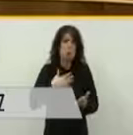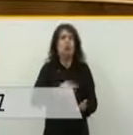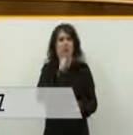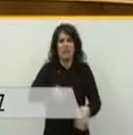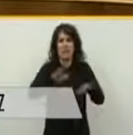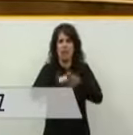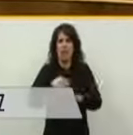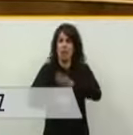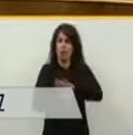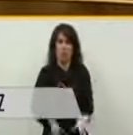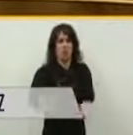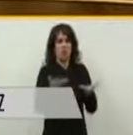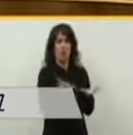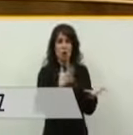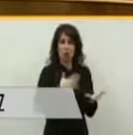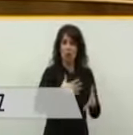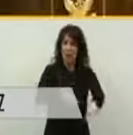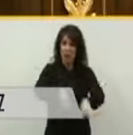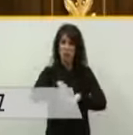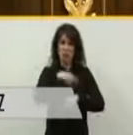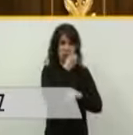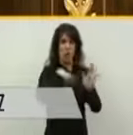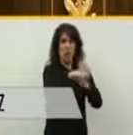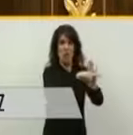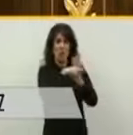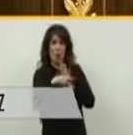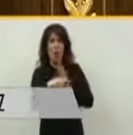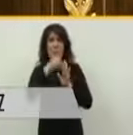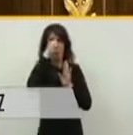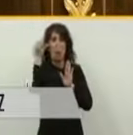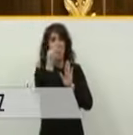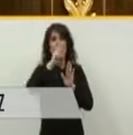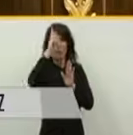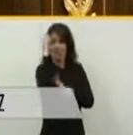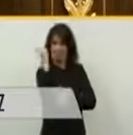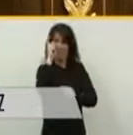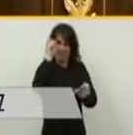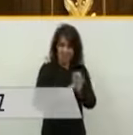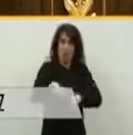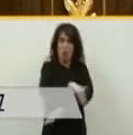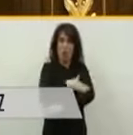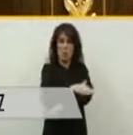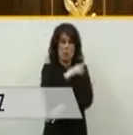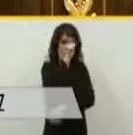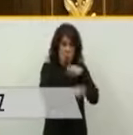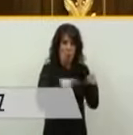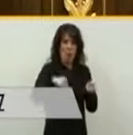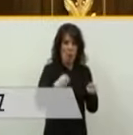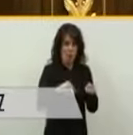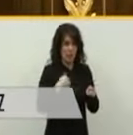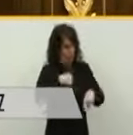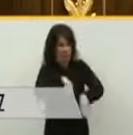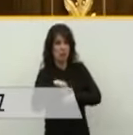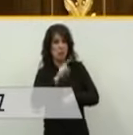que nosotros aceptamos el condicionante de que ustedes estén en ese gobierno, de que usted sea presidente, acepte usted que un gobierno de